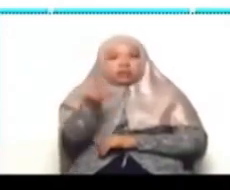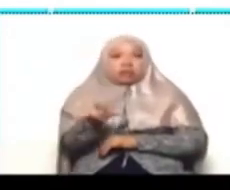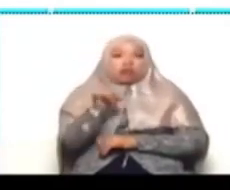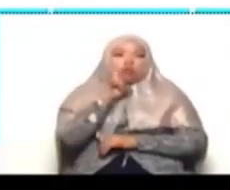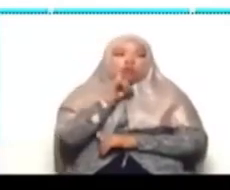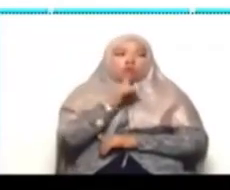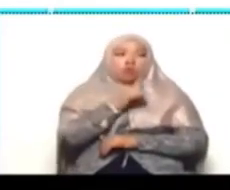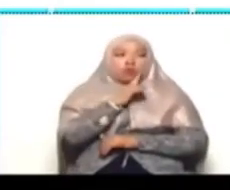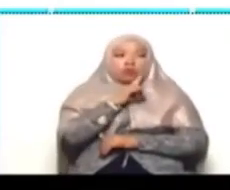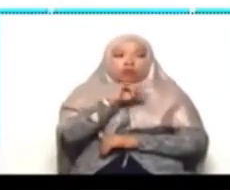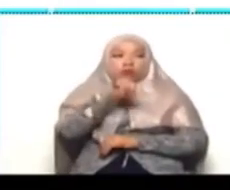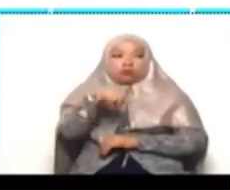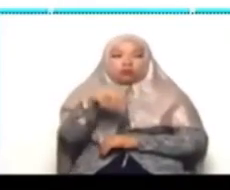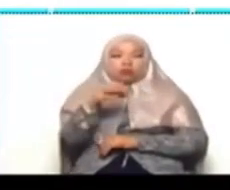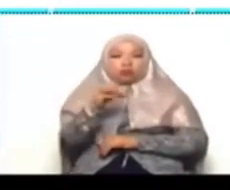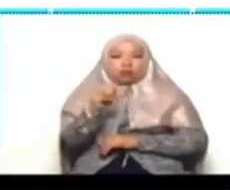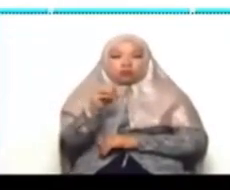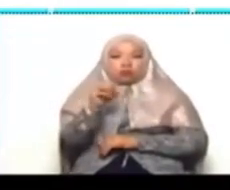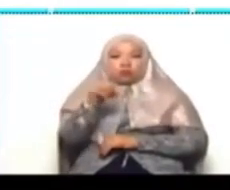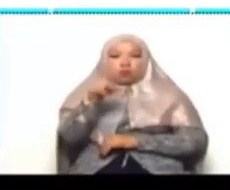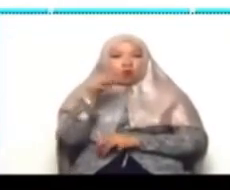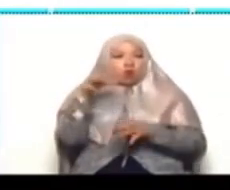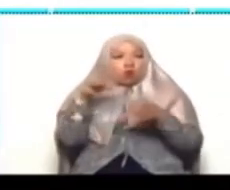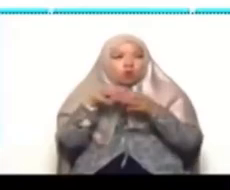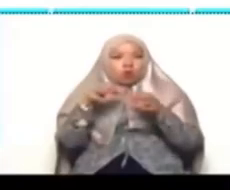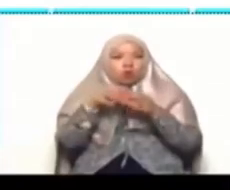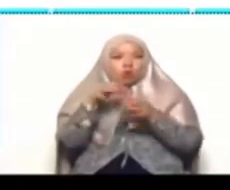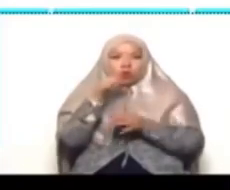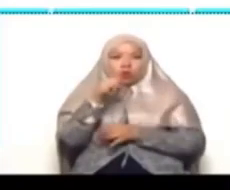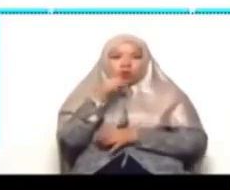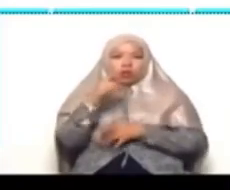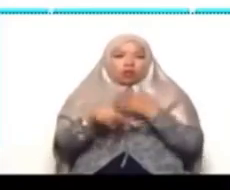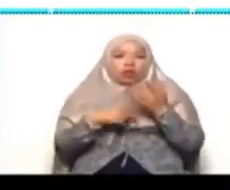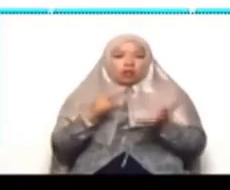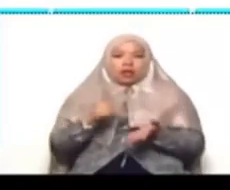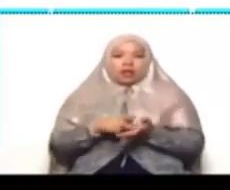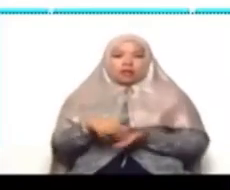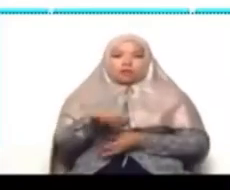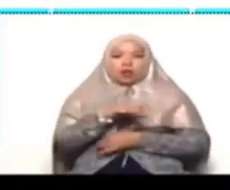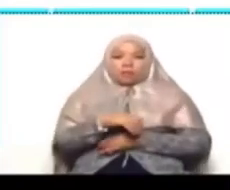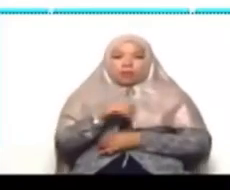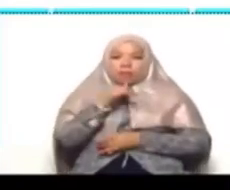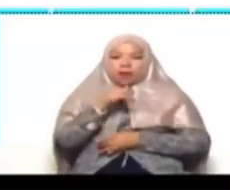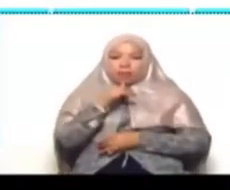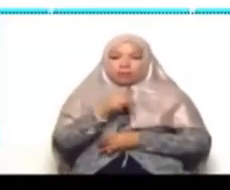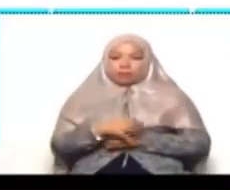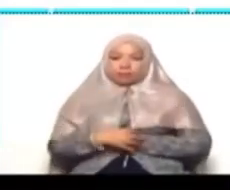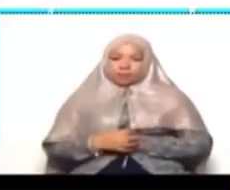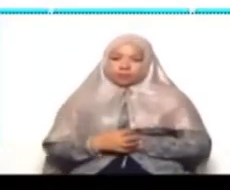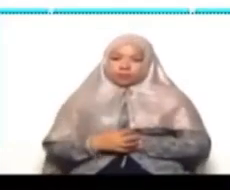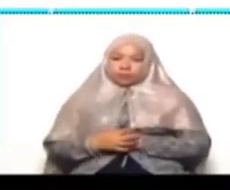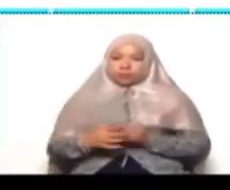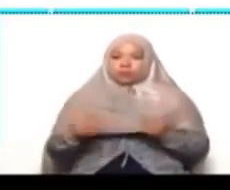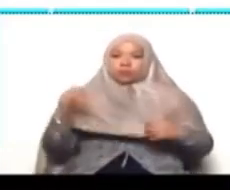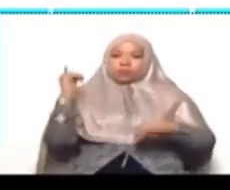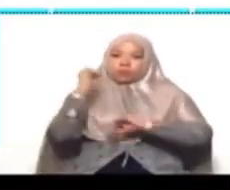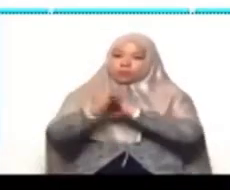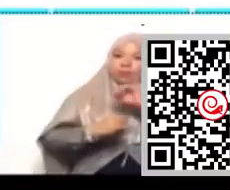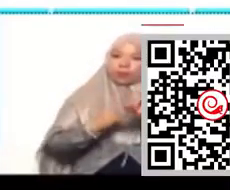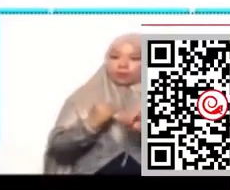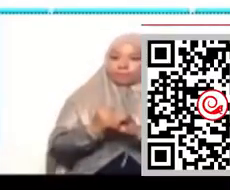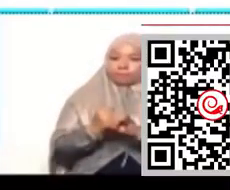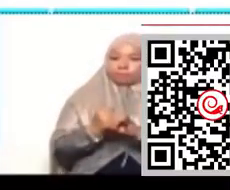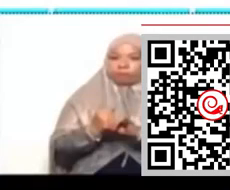disparó, asesinó a un grupo de gente. Y ahí mismo las televisoras nacionales e internacionales acusaron